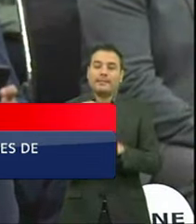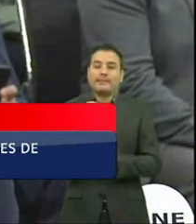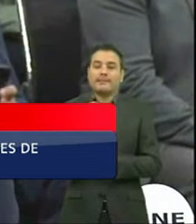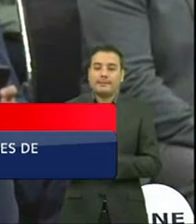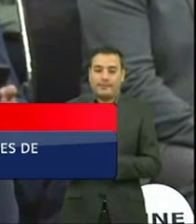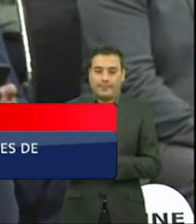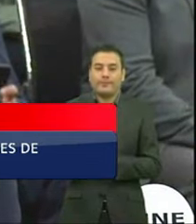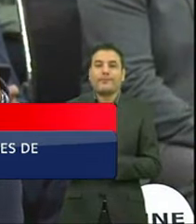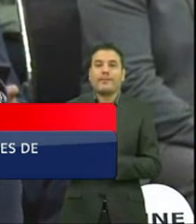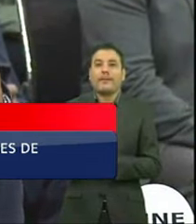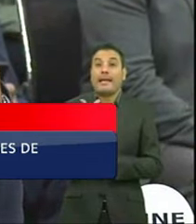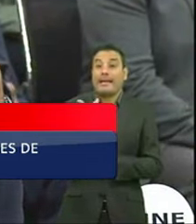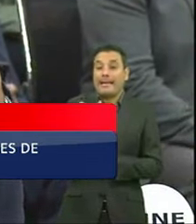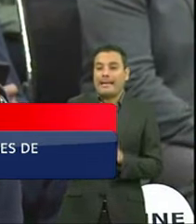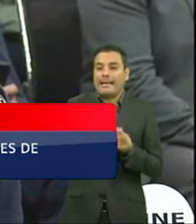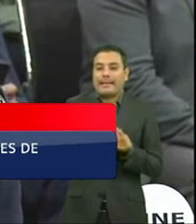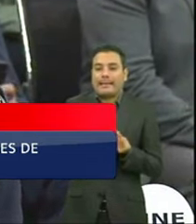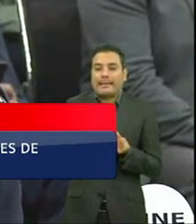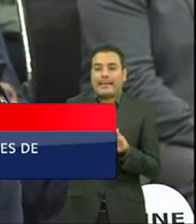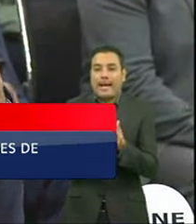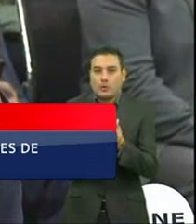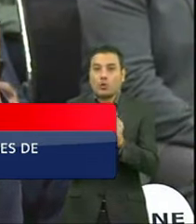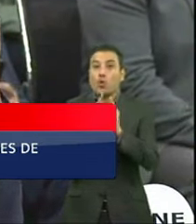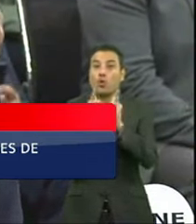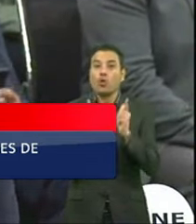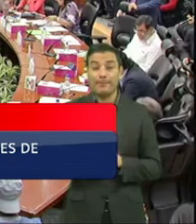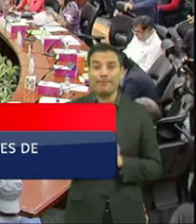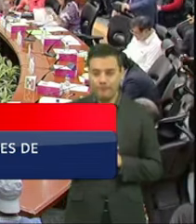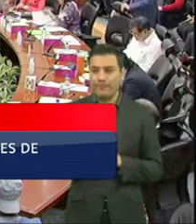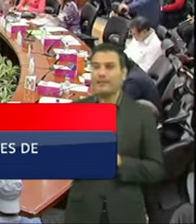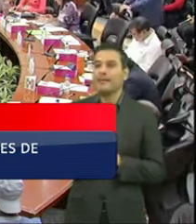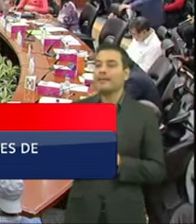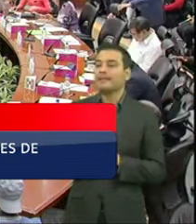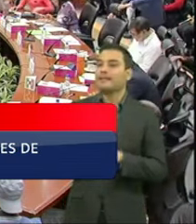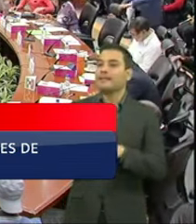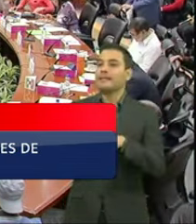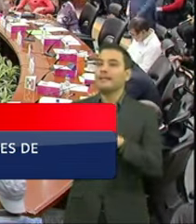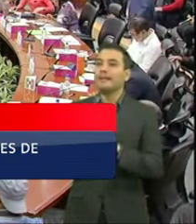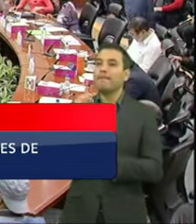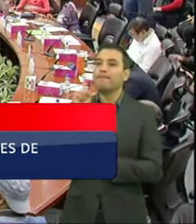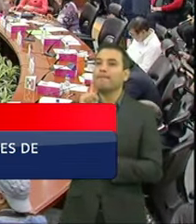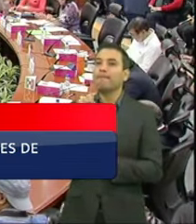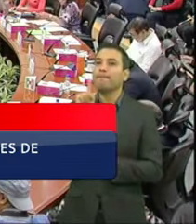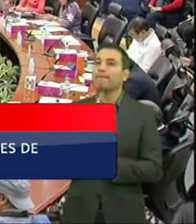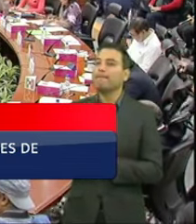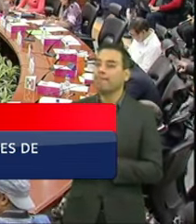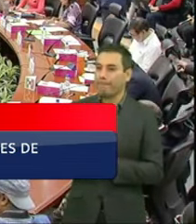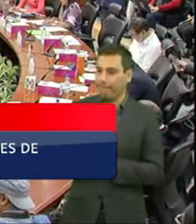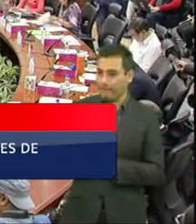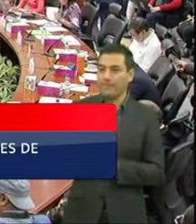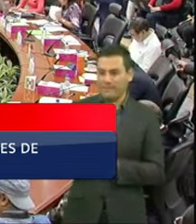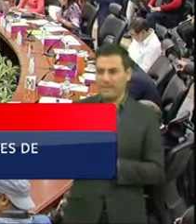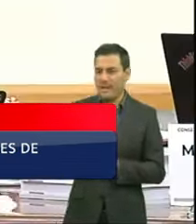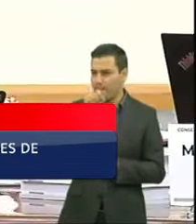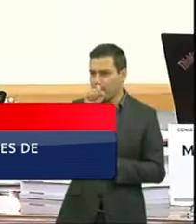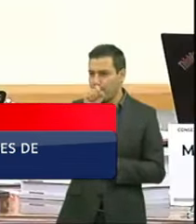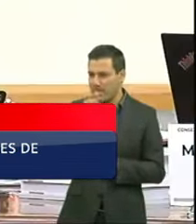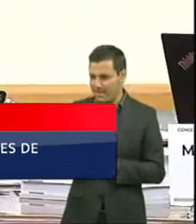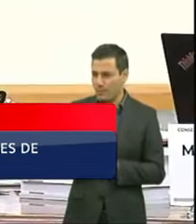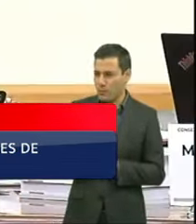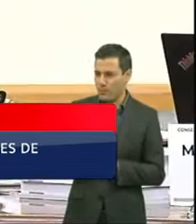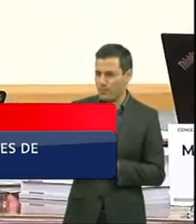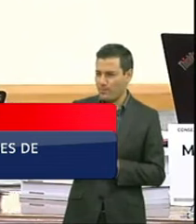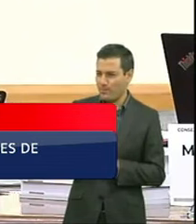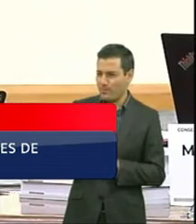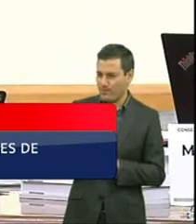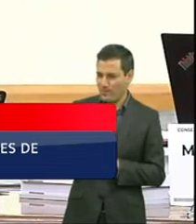insisto, que se abra un espacio de discusión, diálogo para una buena reforma a todo el sistema de justicia,